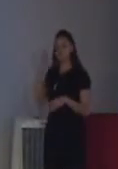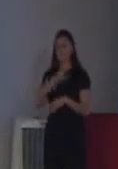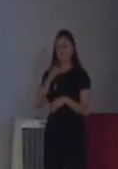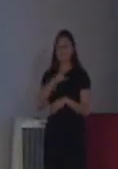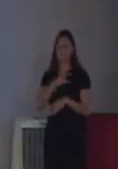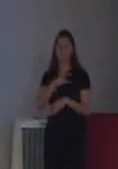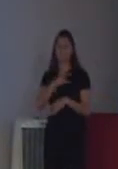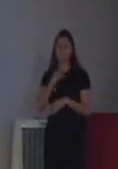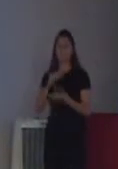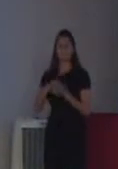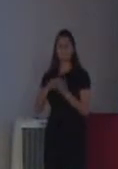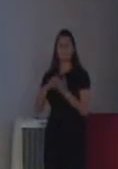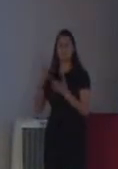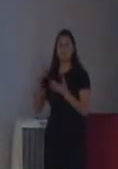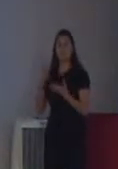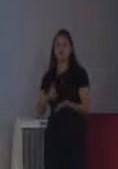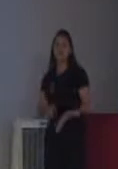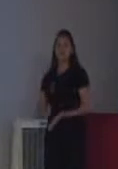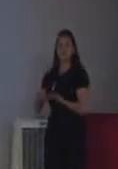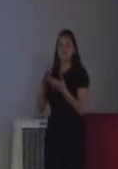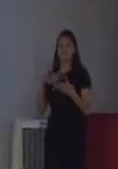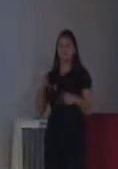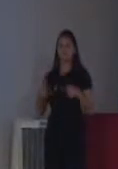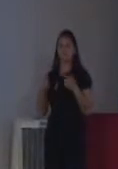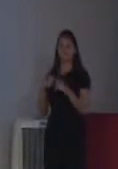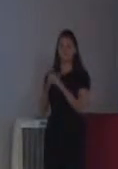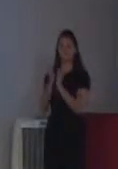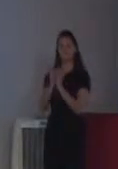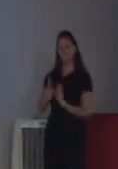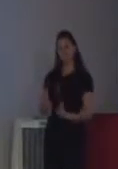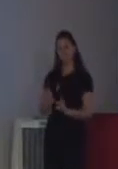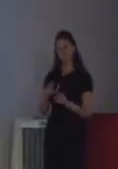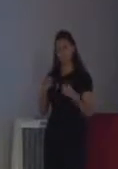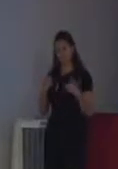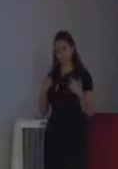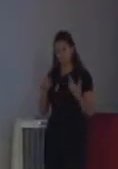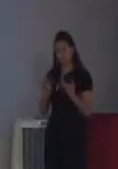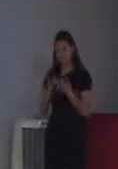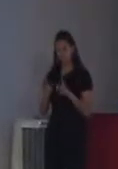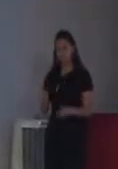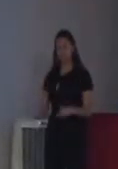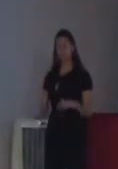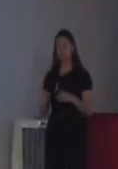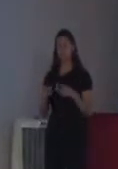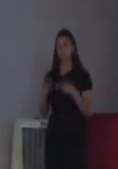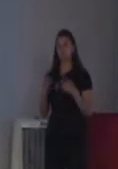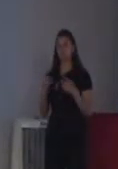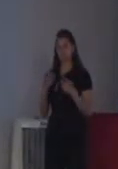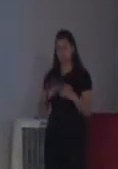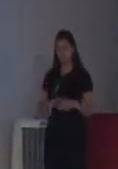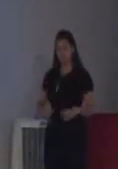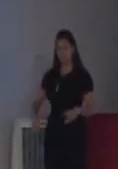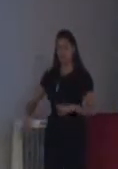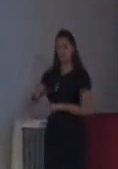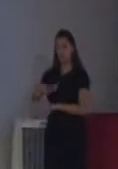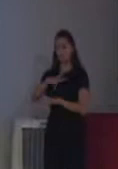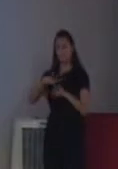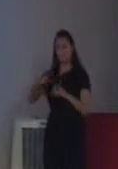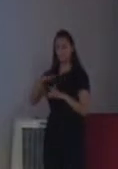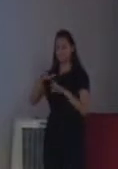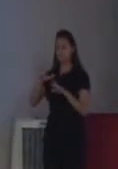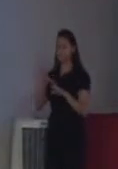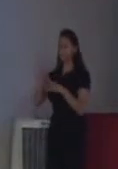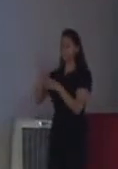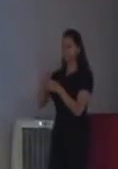era rehacer, digamos, mi vida como estudiante, ya no como un estudiante de un ámbito, digamos, de los